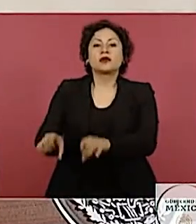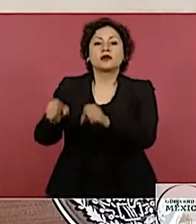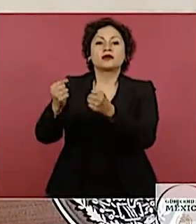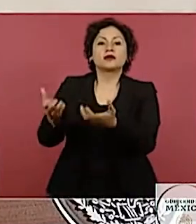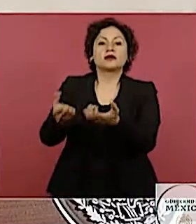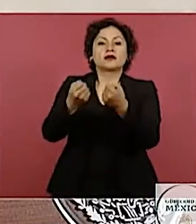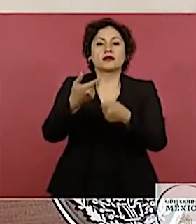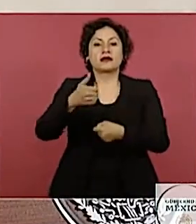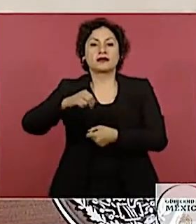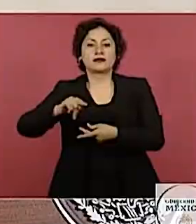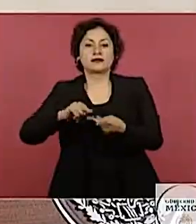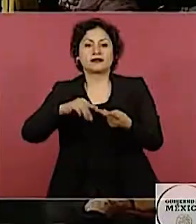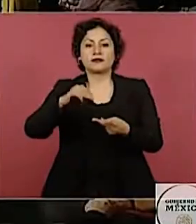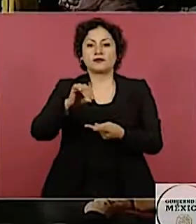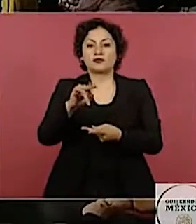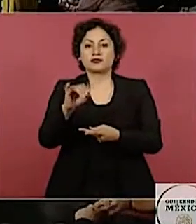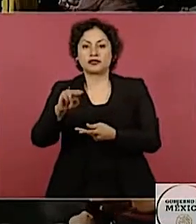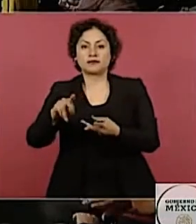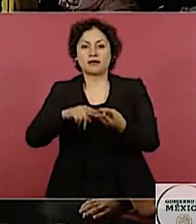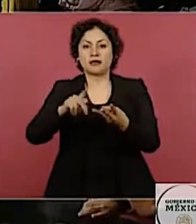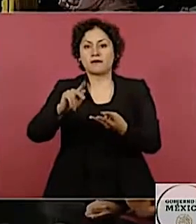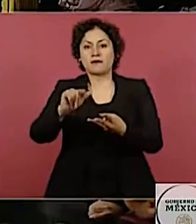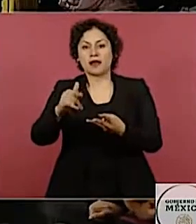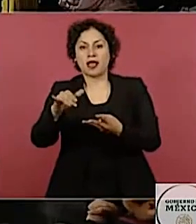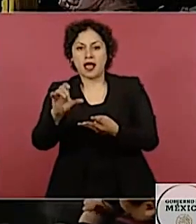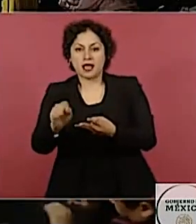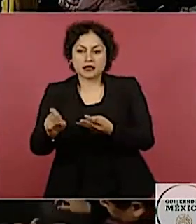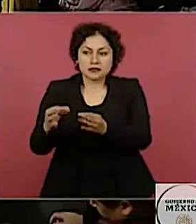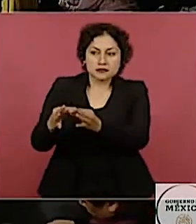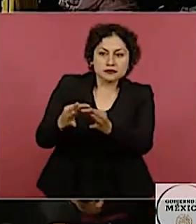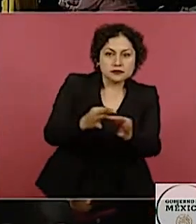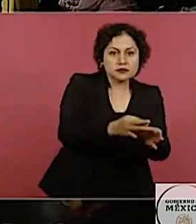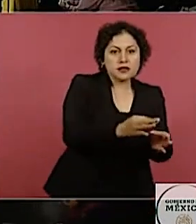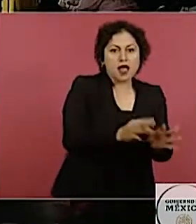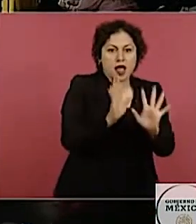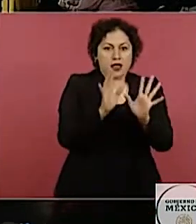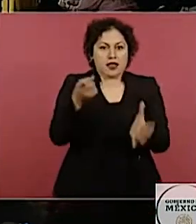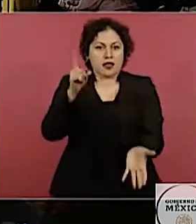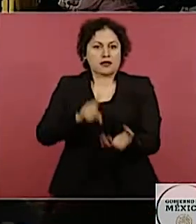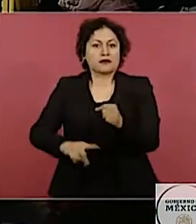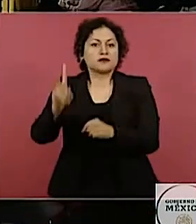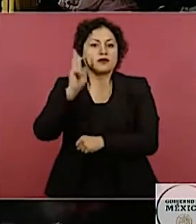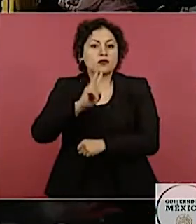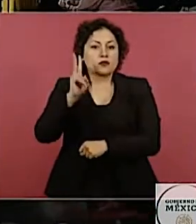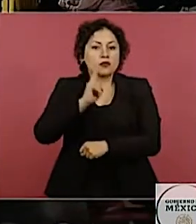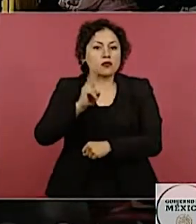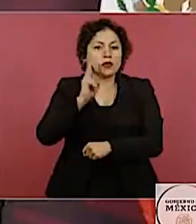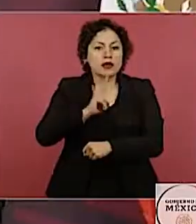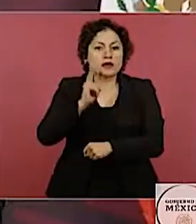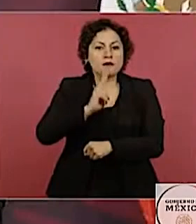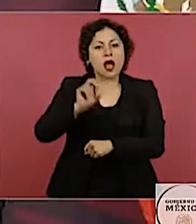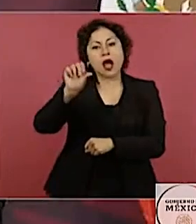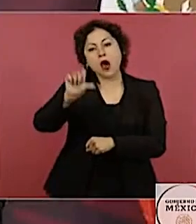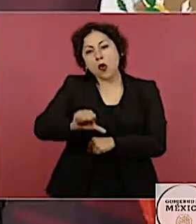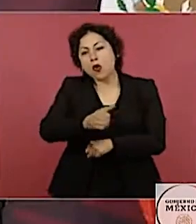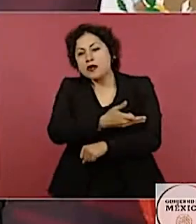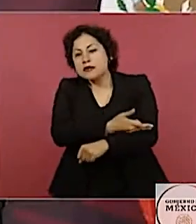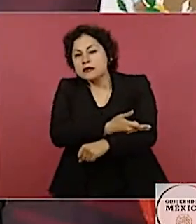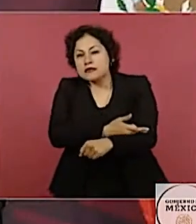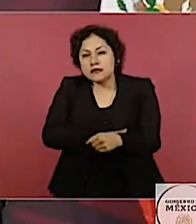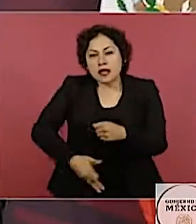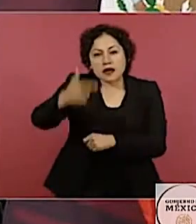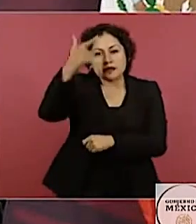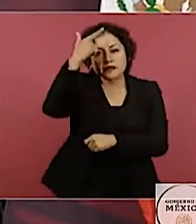mimba y playas Ya hicimos pruebas en ellas a través de media atención y hoy en la tarde noche que